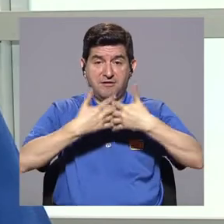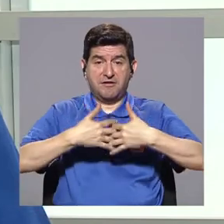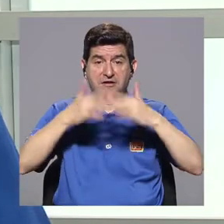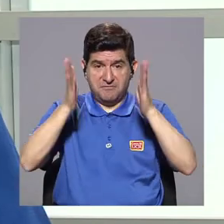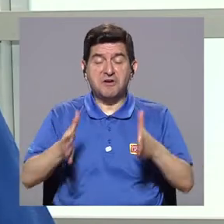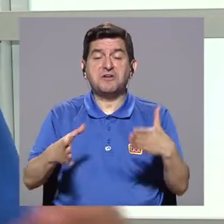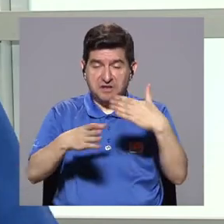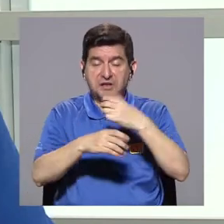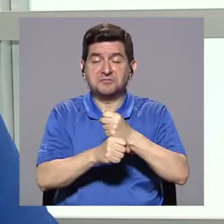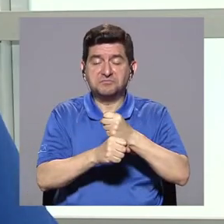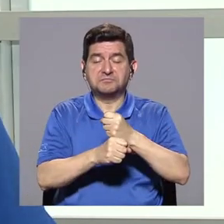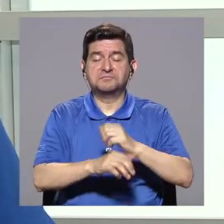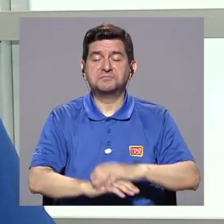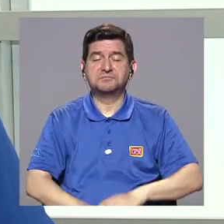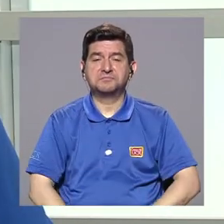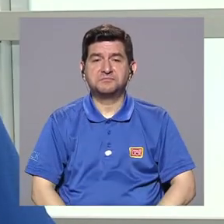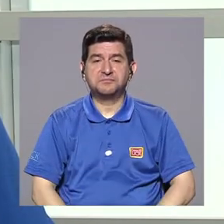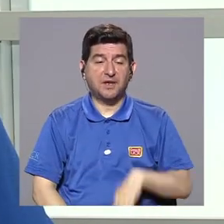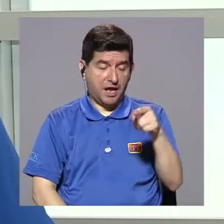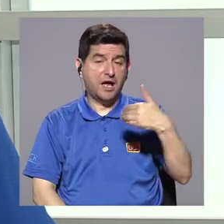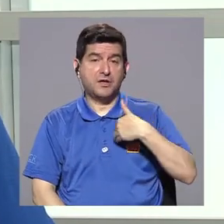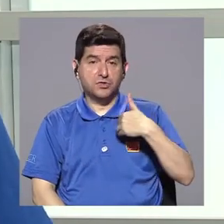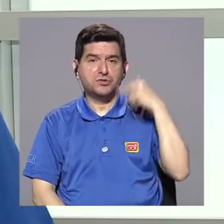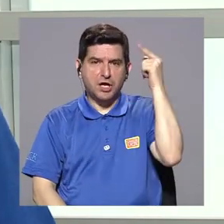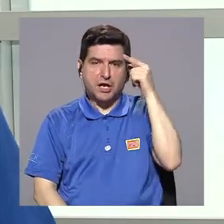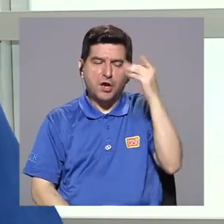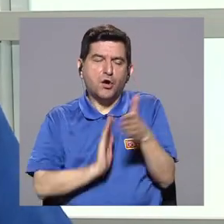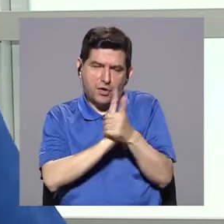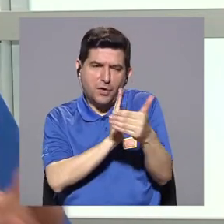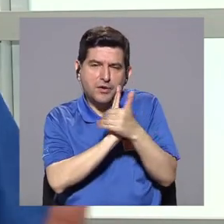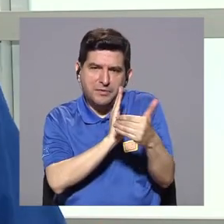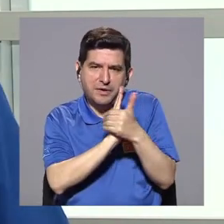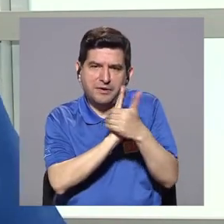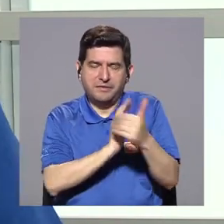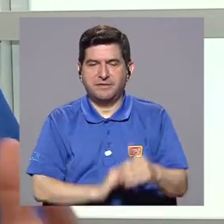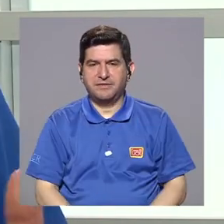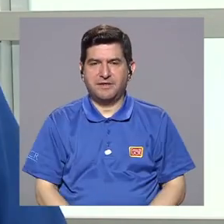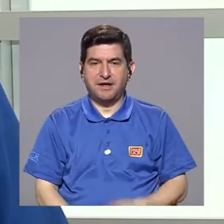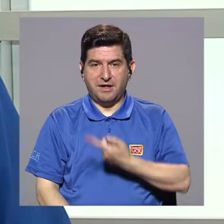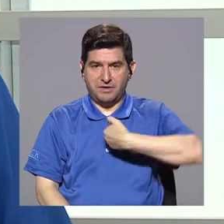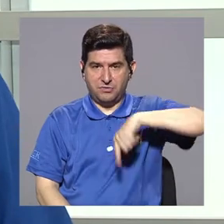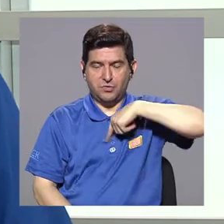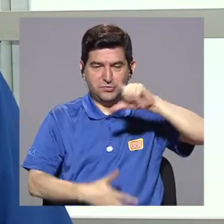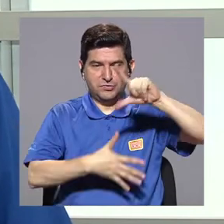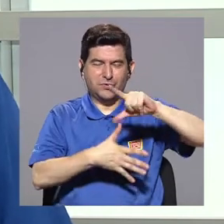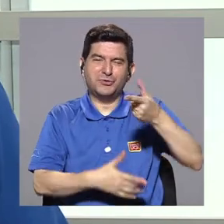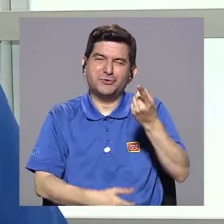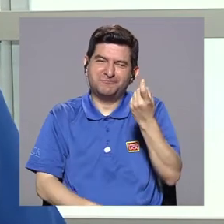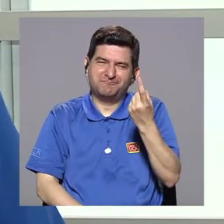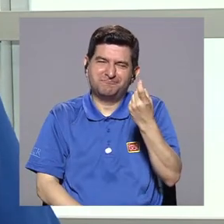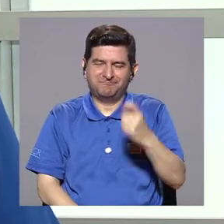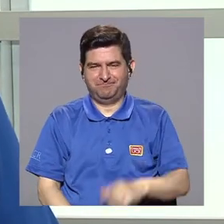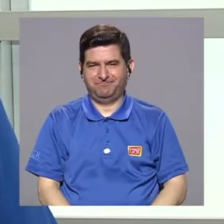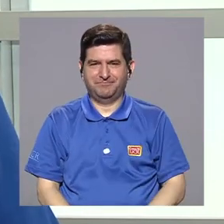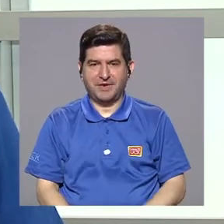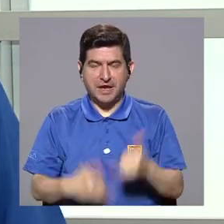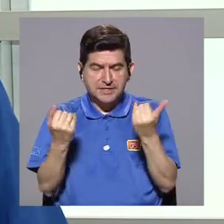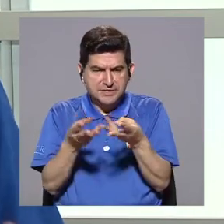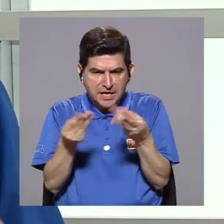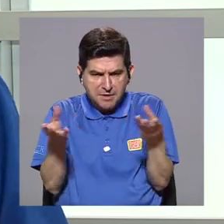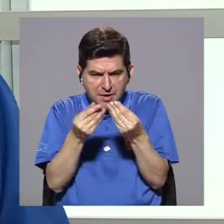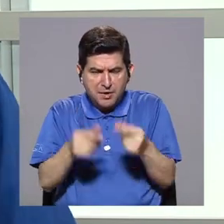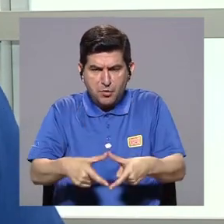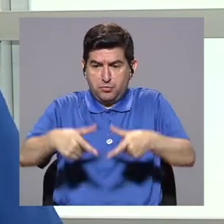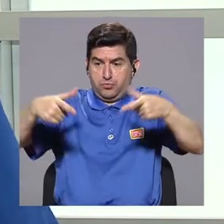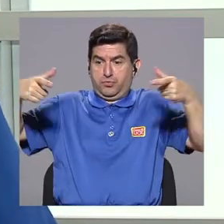los fabricantes la incluyen. Ellos tienen obviamente la capacidad y todo, que a nosotros en América Latina nos falta un poco, ¿verdad?,